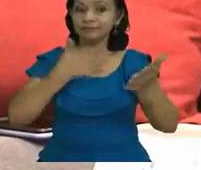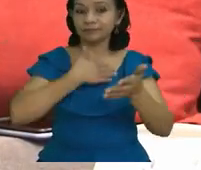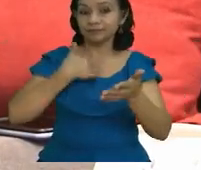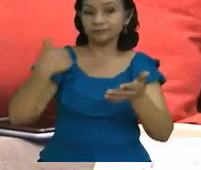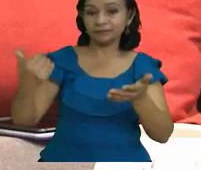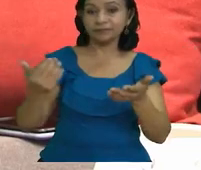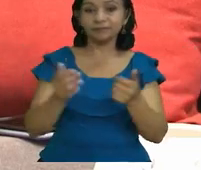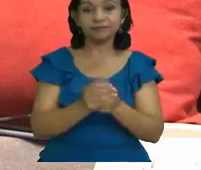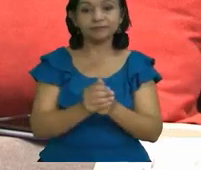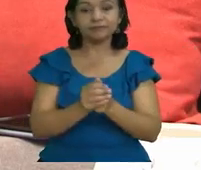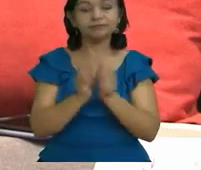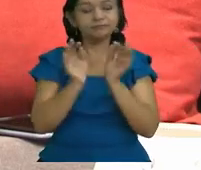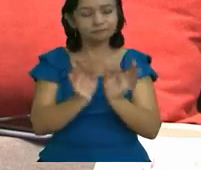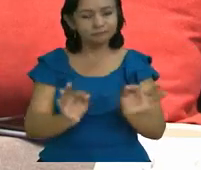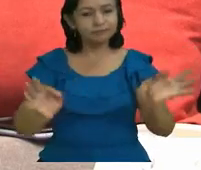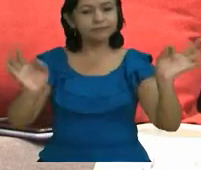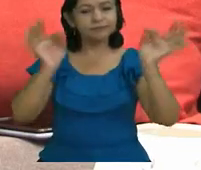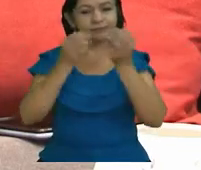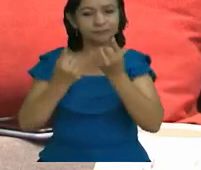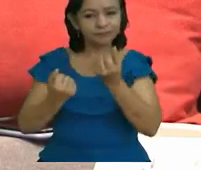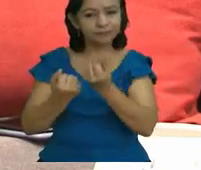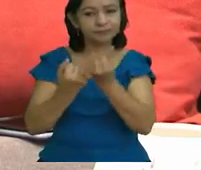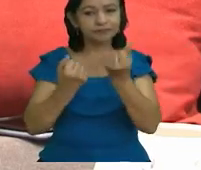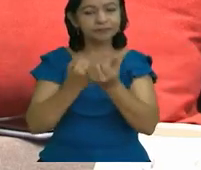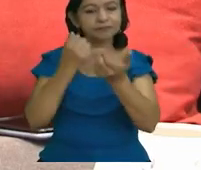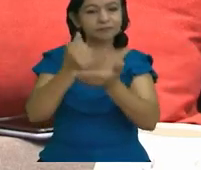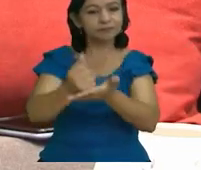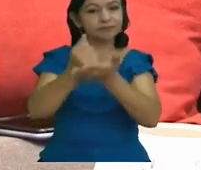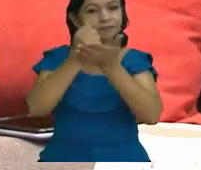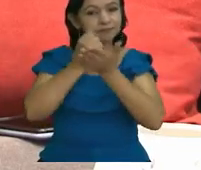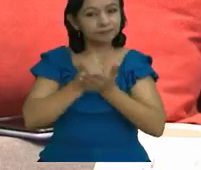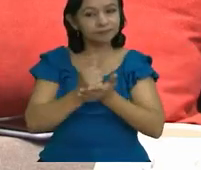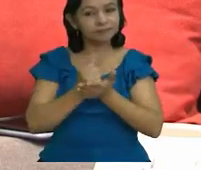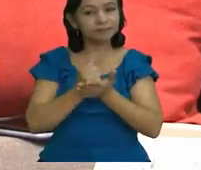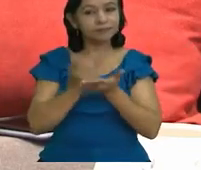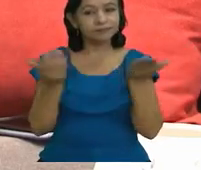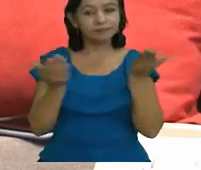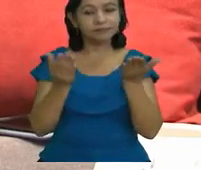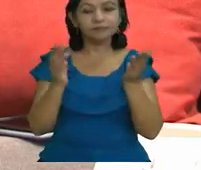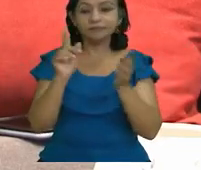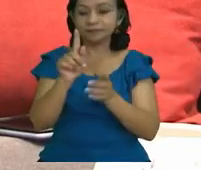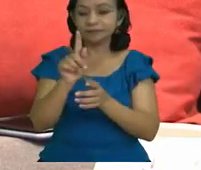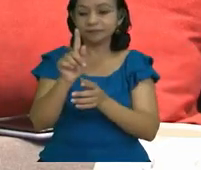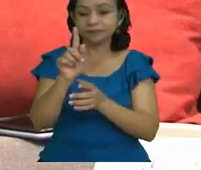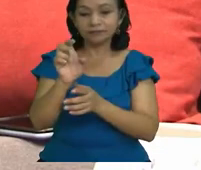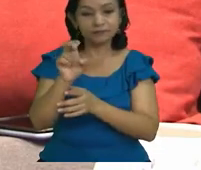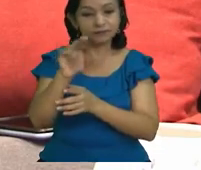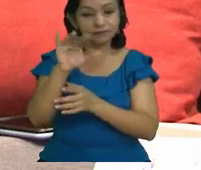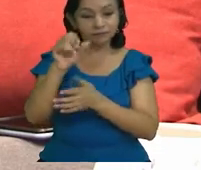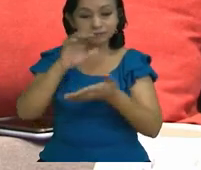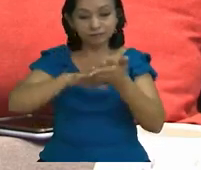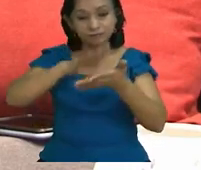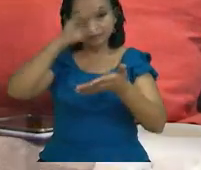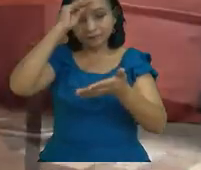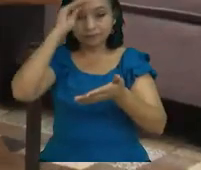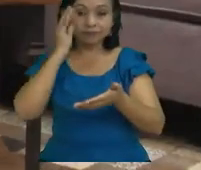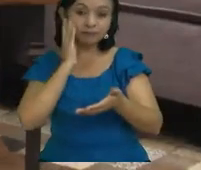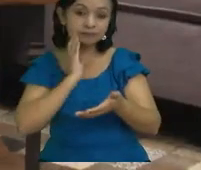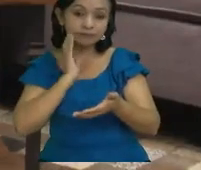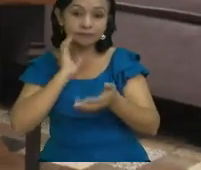una herramienta súper valiosa que ha funcionado. Igual funciona también con los técnicos para fortalecer las capacidades, claro, de los técnicos. Claro.